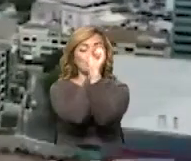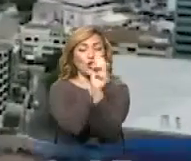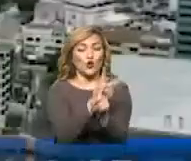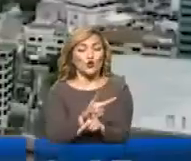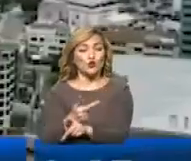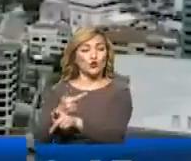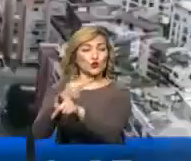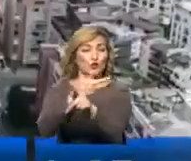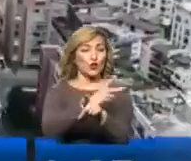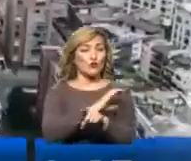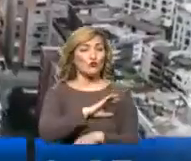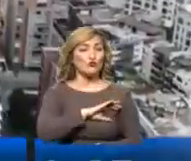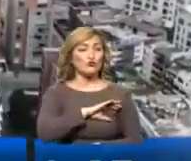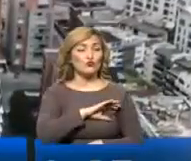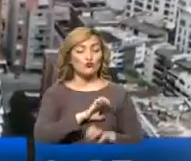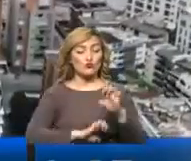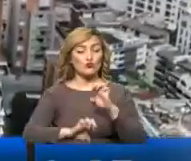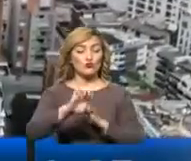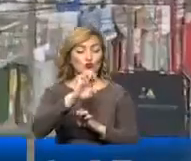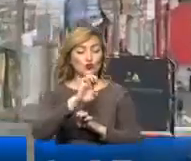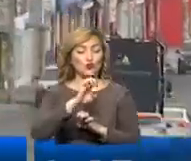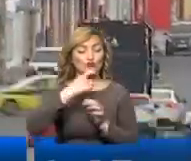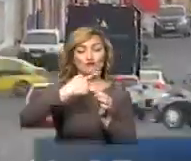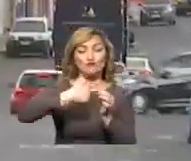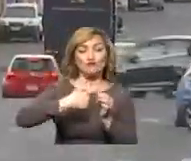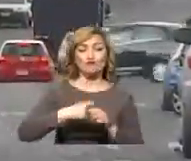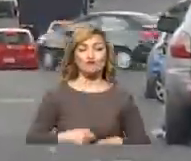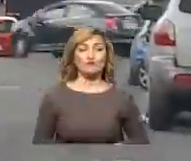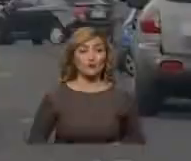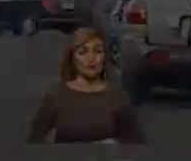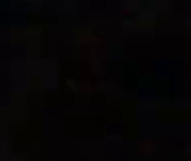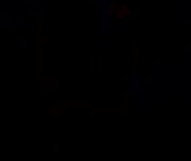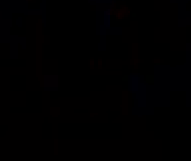hacer una evaluación de la situación en Quito. Andrea Samaniego, 24 horas.